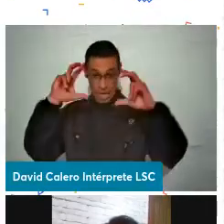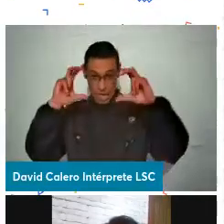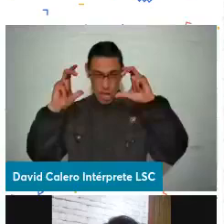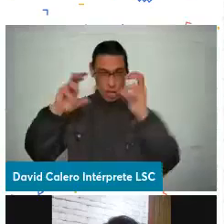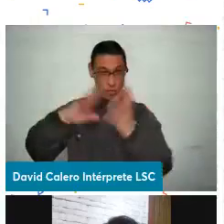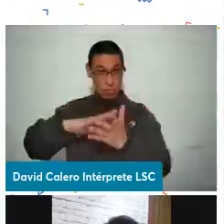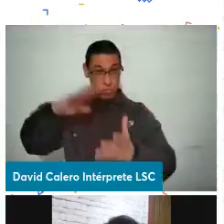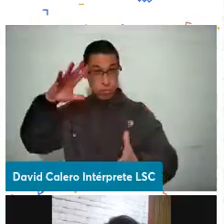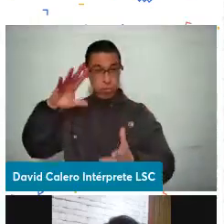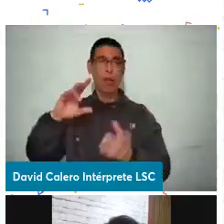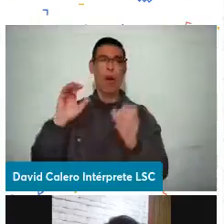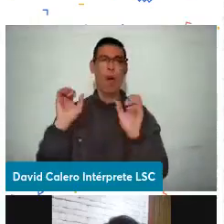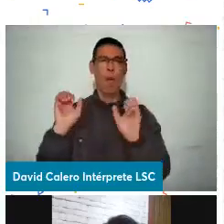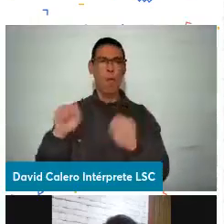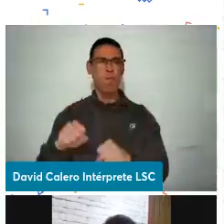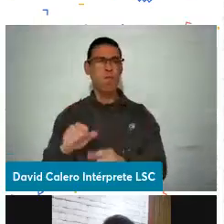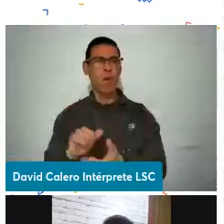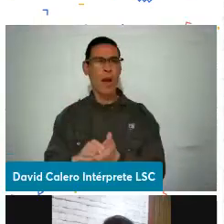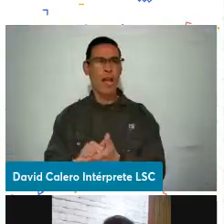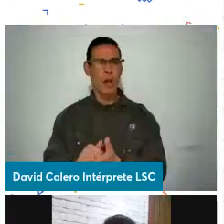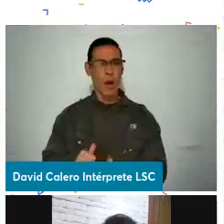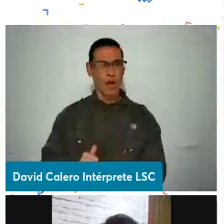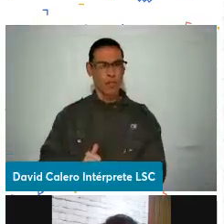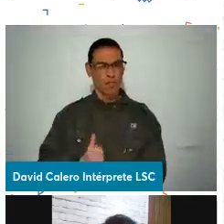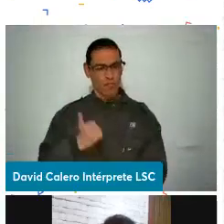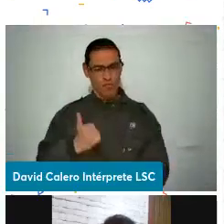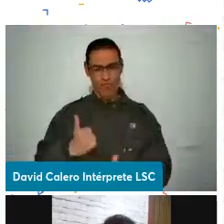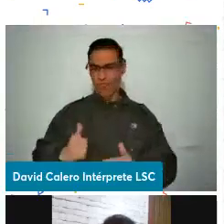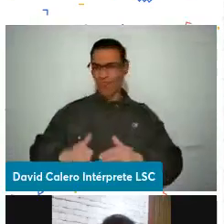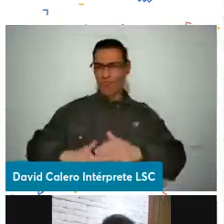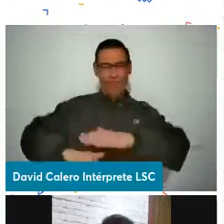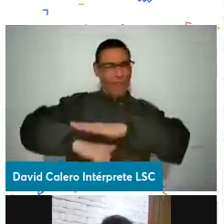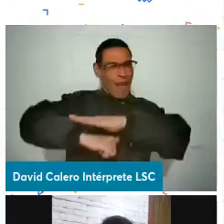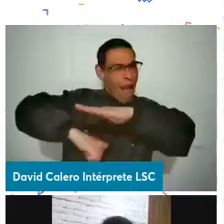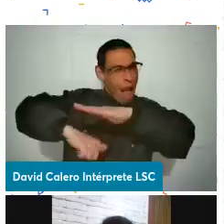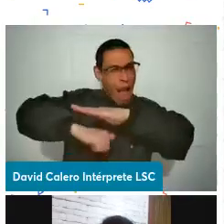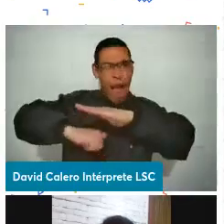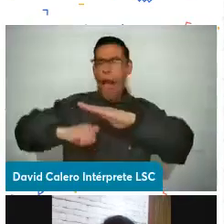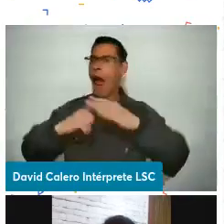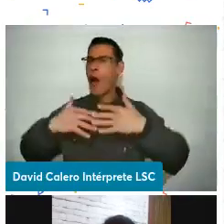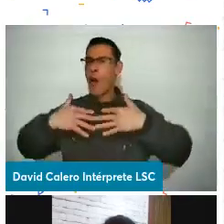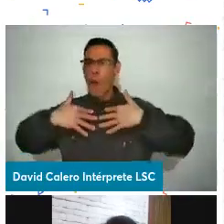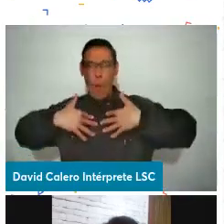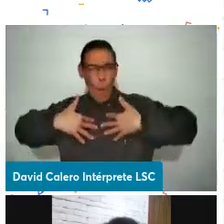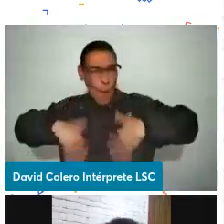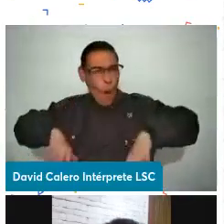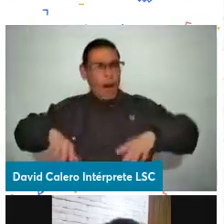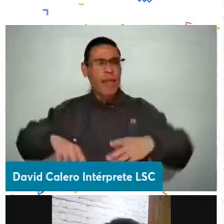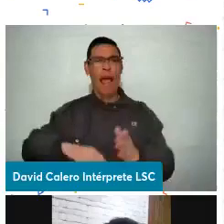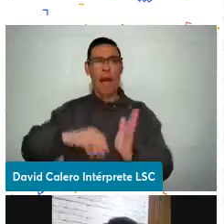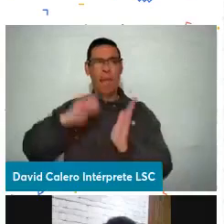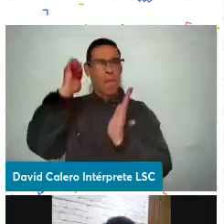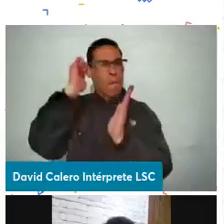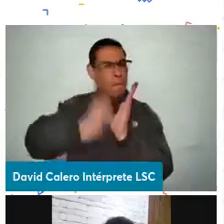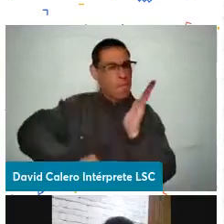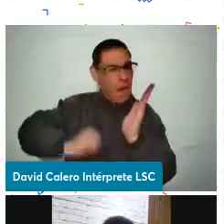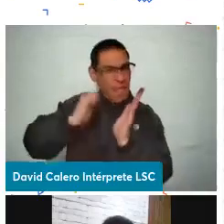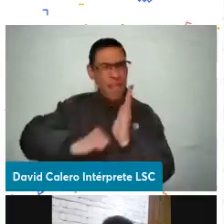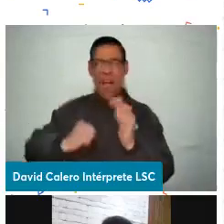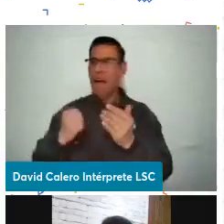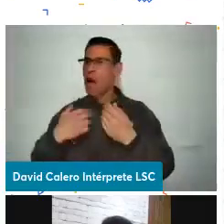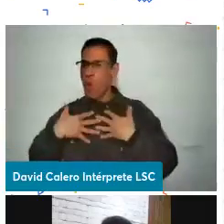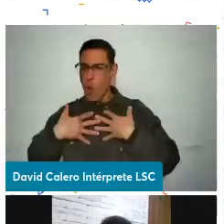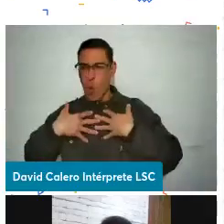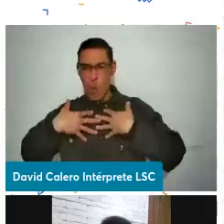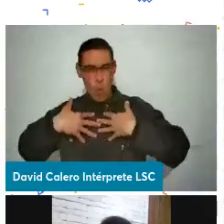cualquier nivel, en cualquier área y en cualquier asignatura específicamente. Para eso,